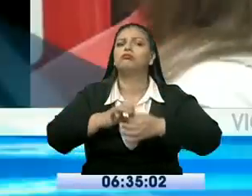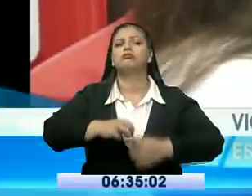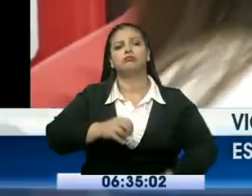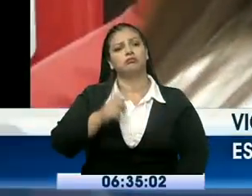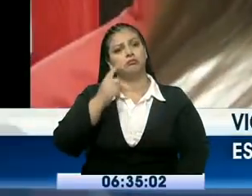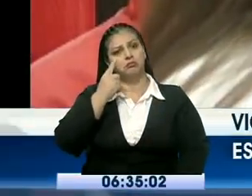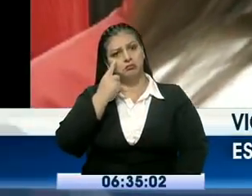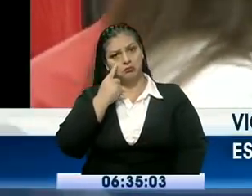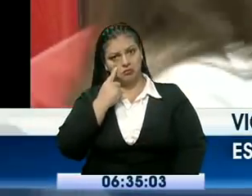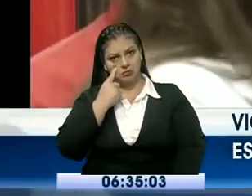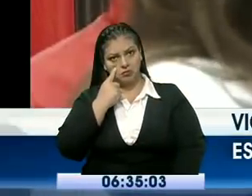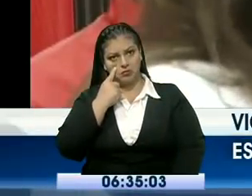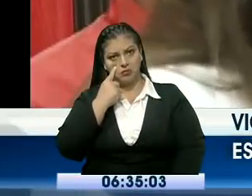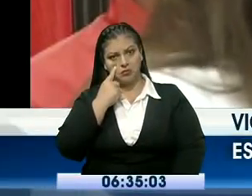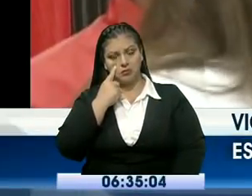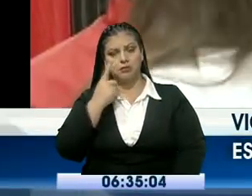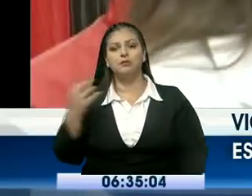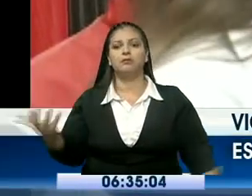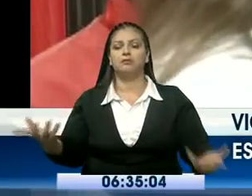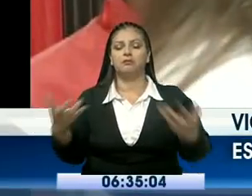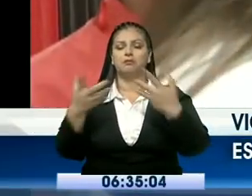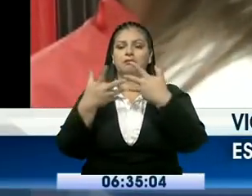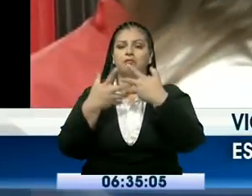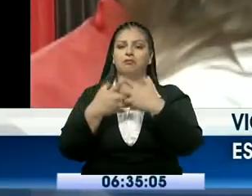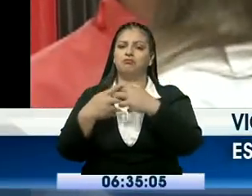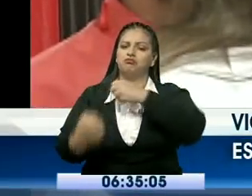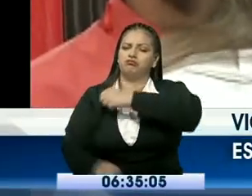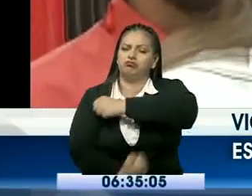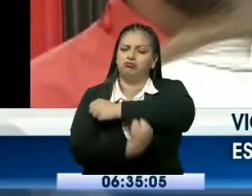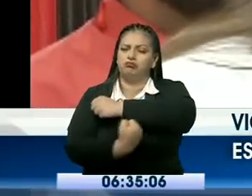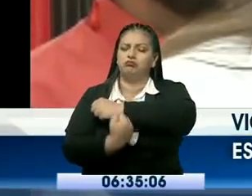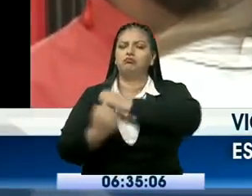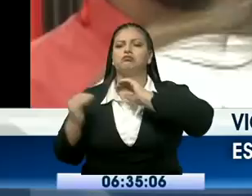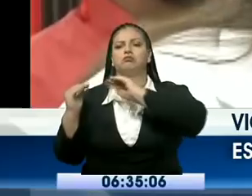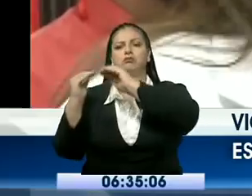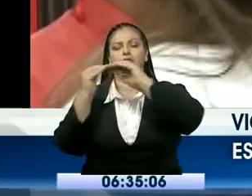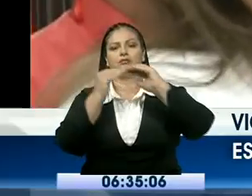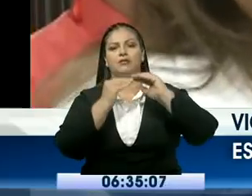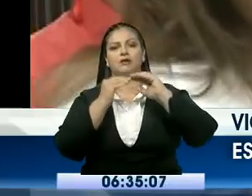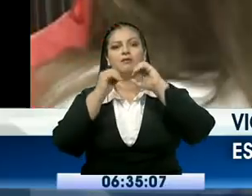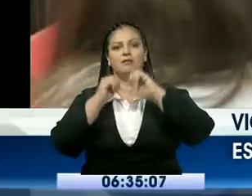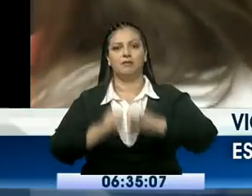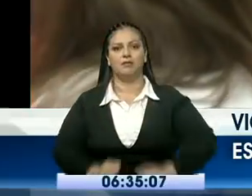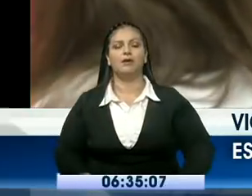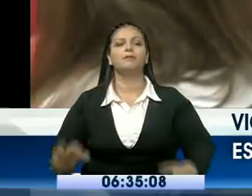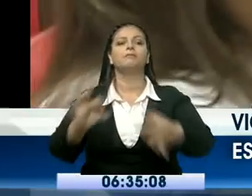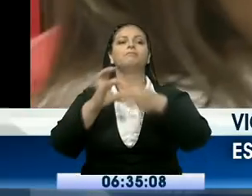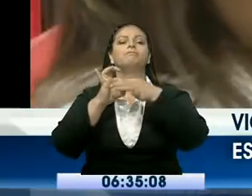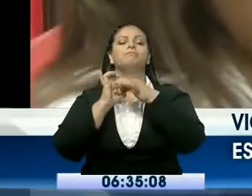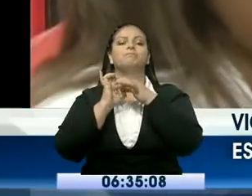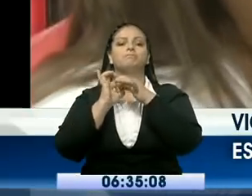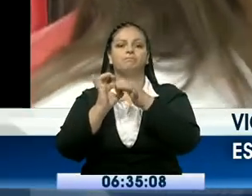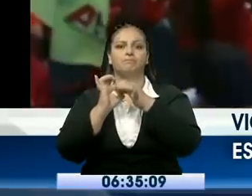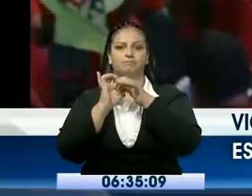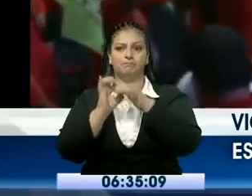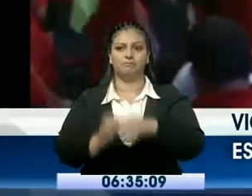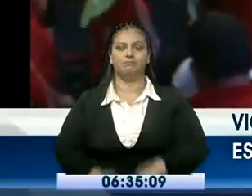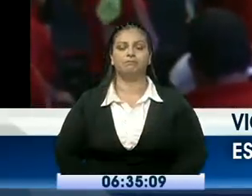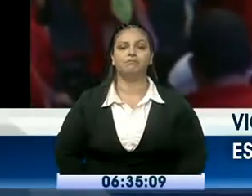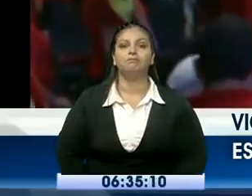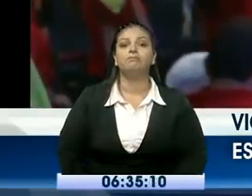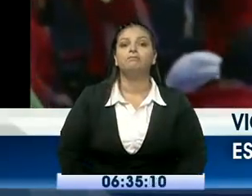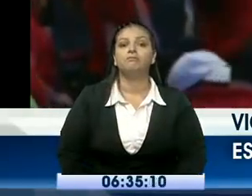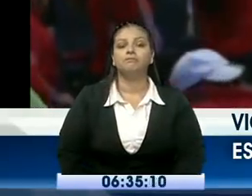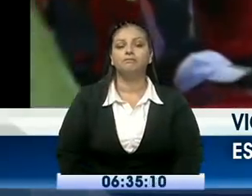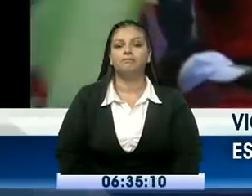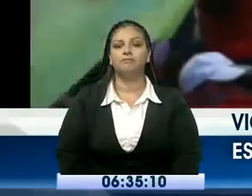para enrumbar el movimiento Alianza País, para fortalecerlo, democratizarlo y sobre todo mantener esa sintonía con las demandas de la gente. Fue un acto